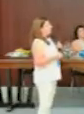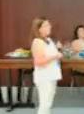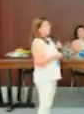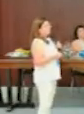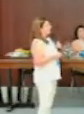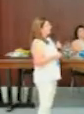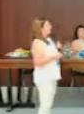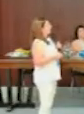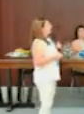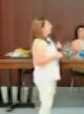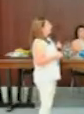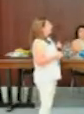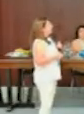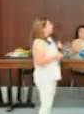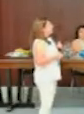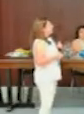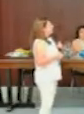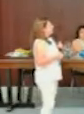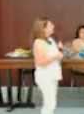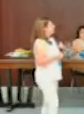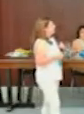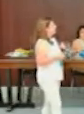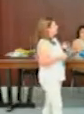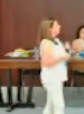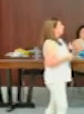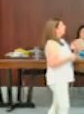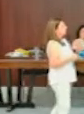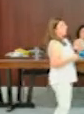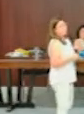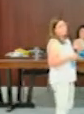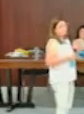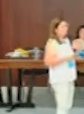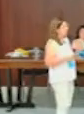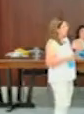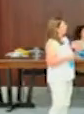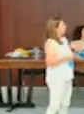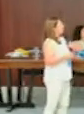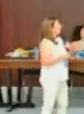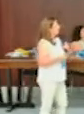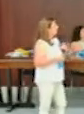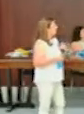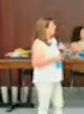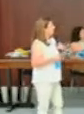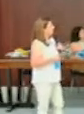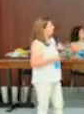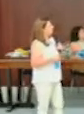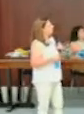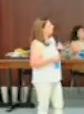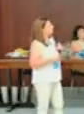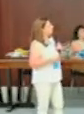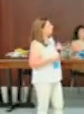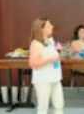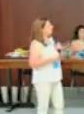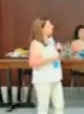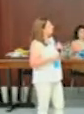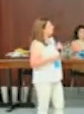como dijo Shakespeare, un inmenso interés por el sabio, el tonto, el orgulloso y el humilde, el héroe, el estoico, el